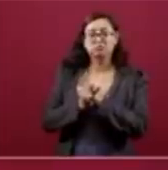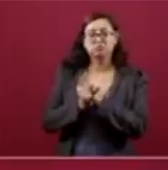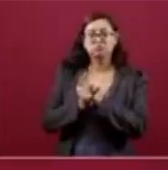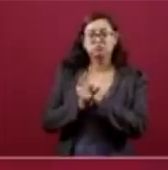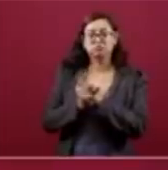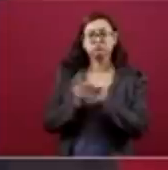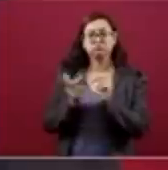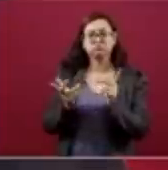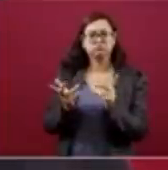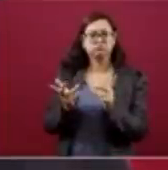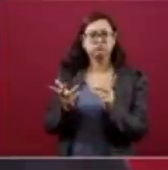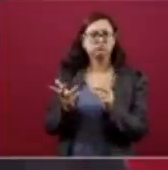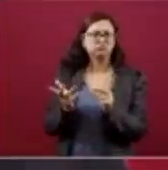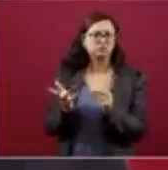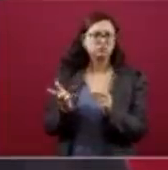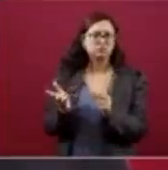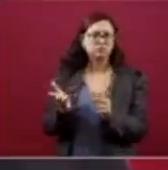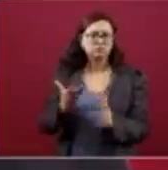con el presidente